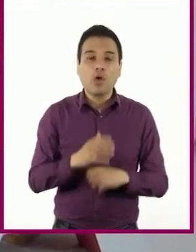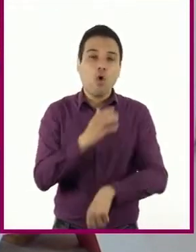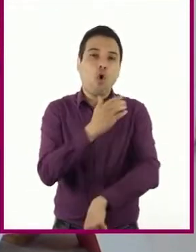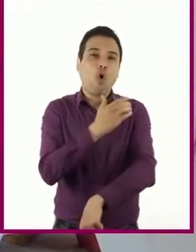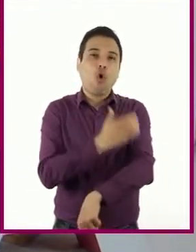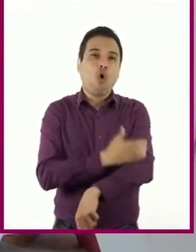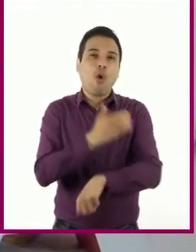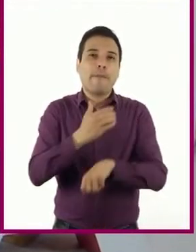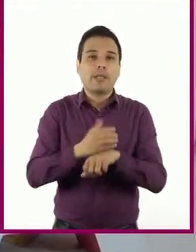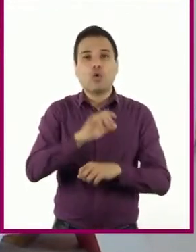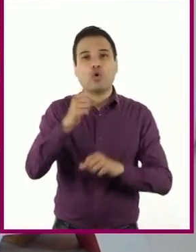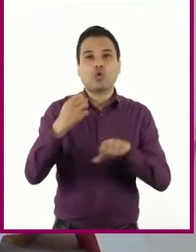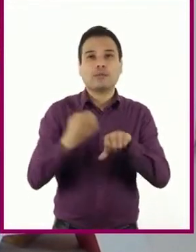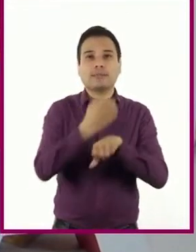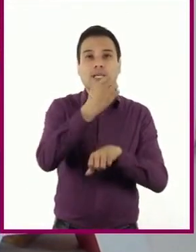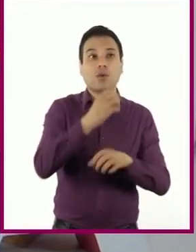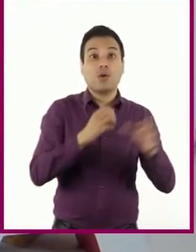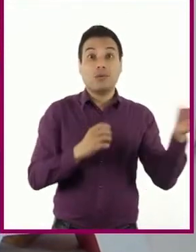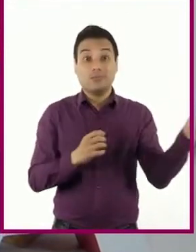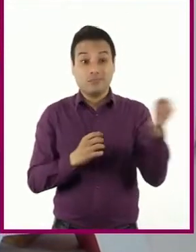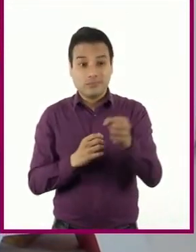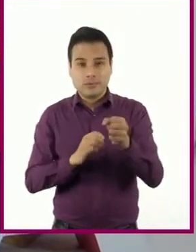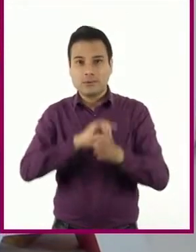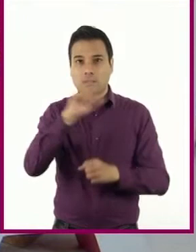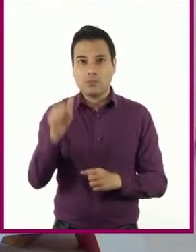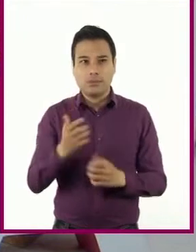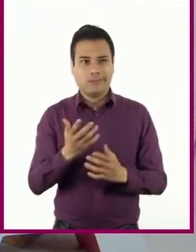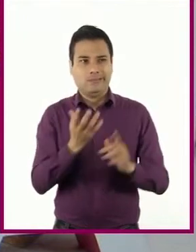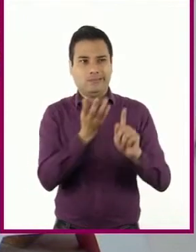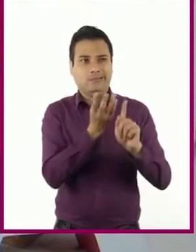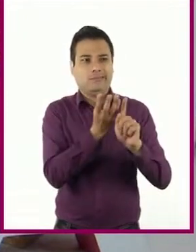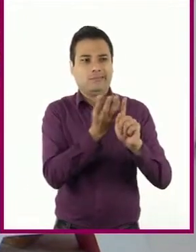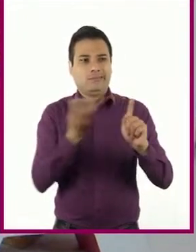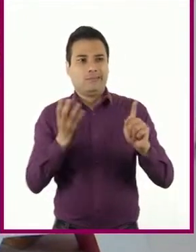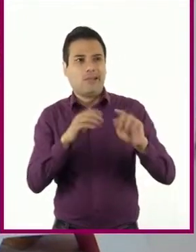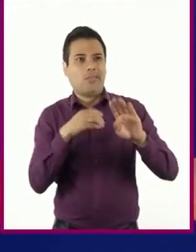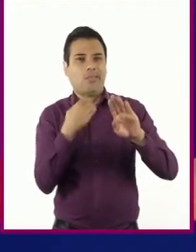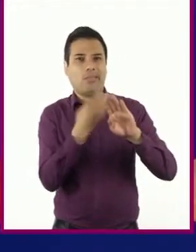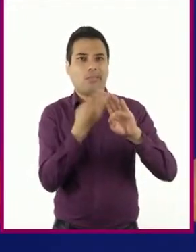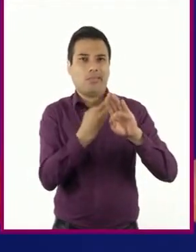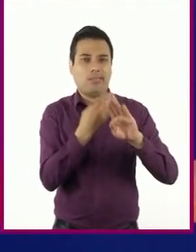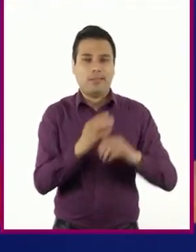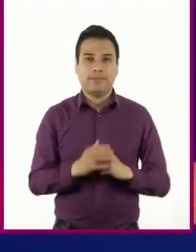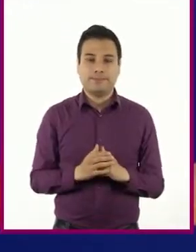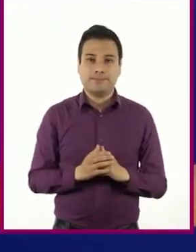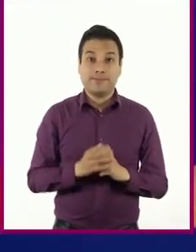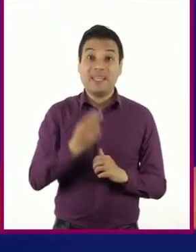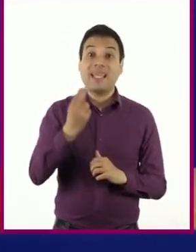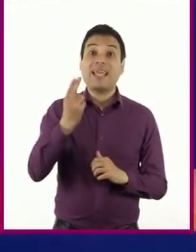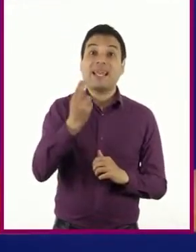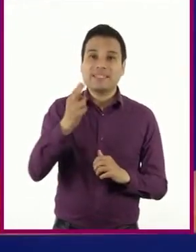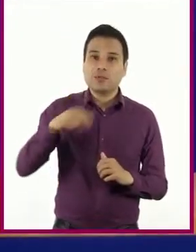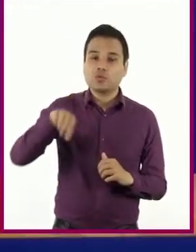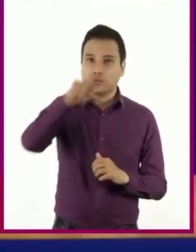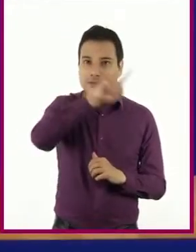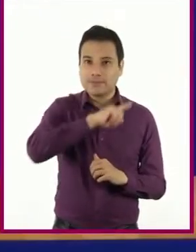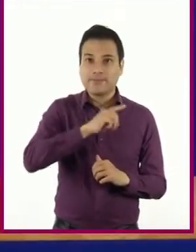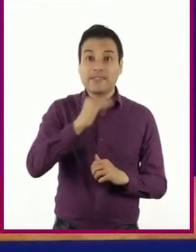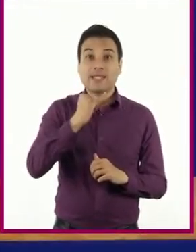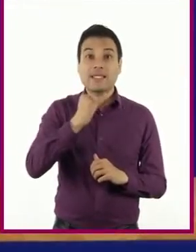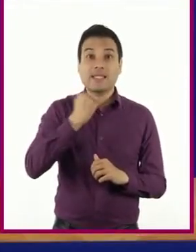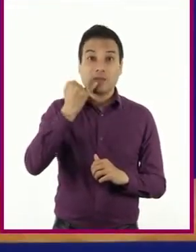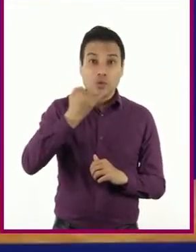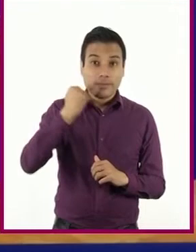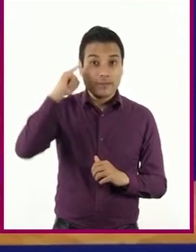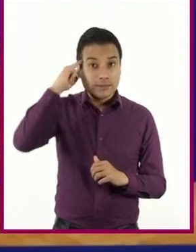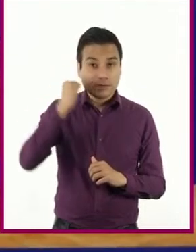de otros estados y son excluidos lingüísticamente y socialmente. Necesitamos aprender a valorar, promover y